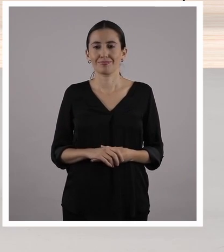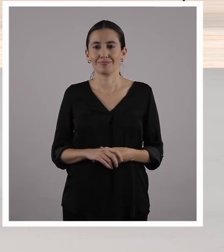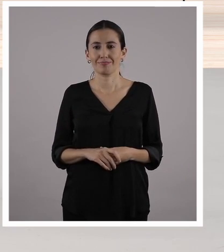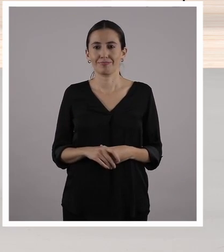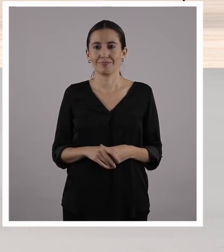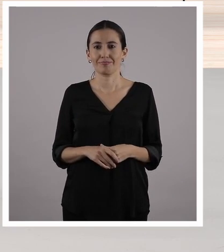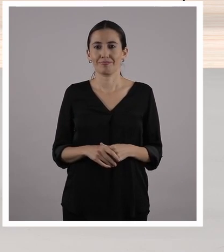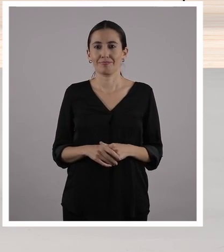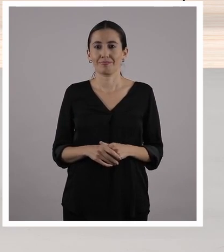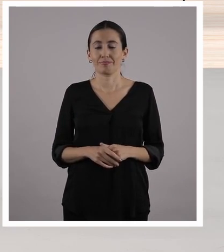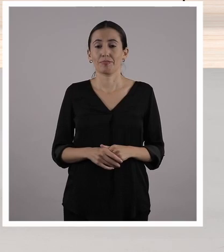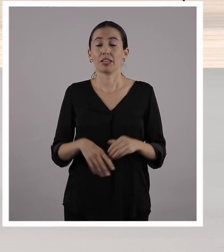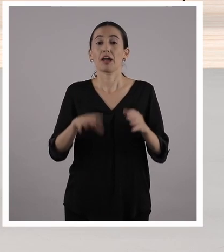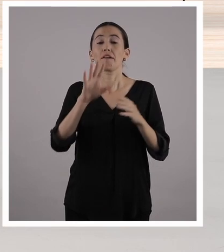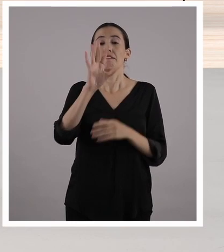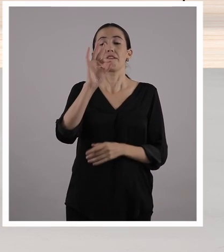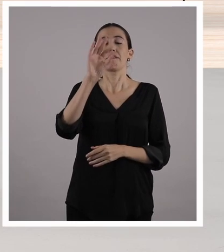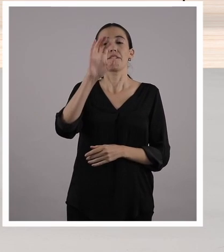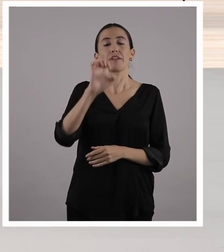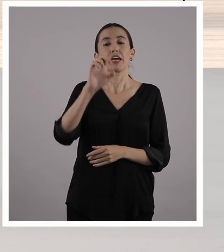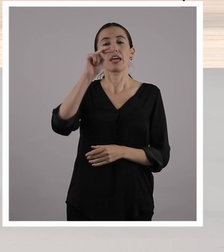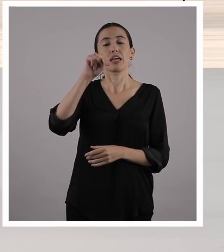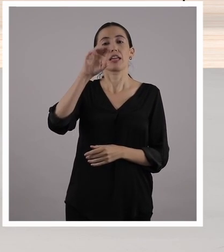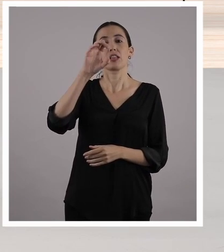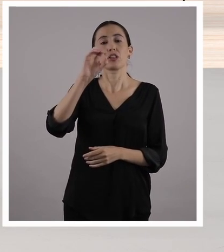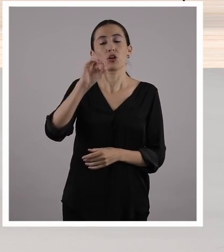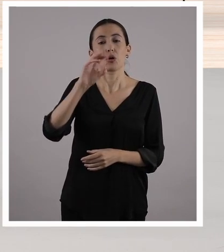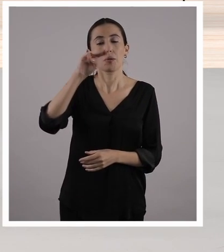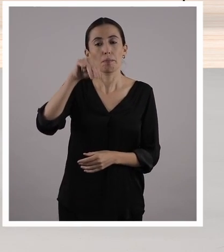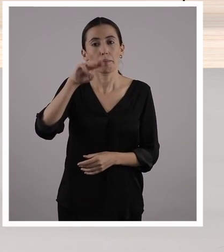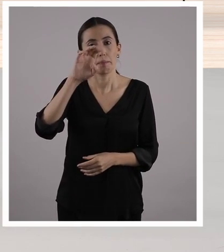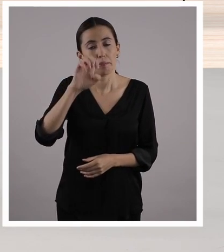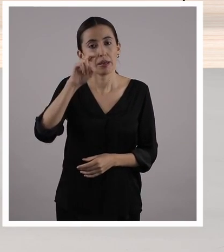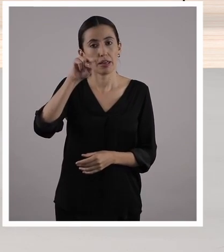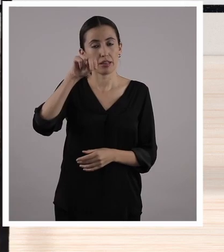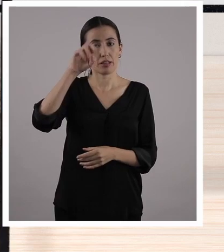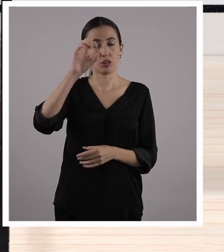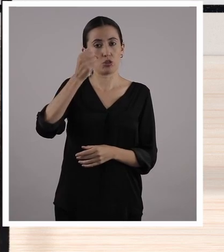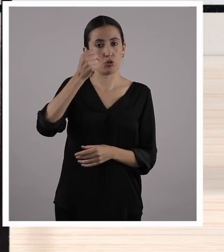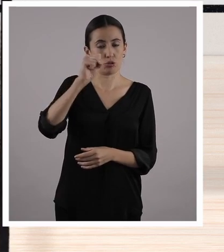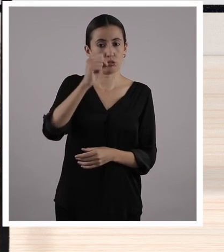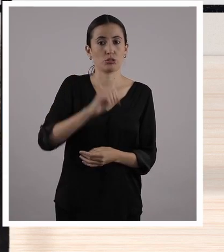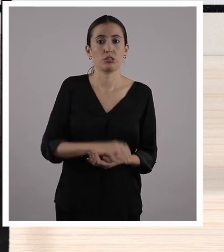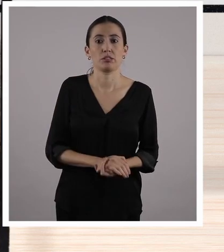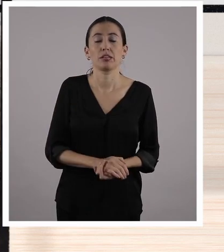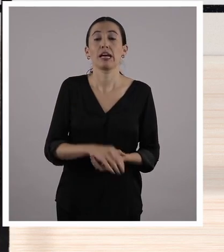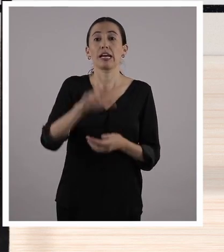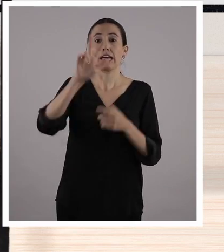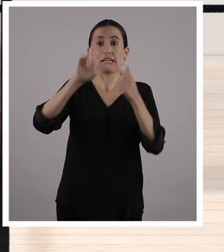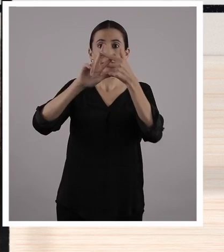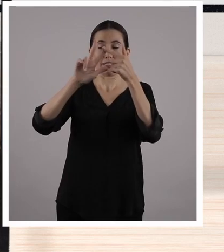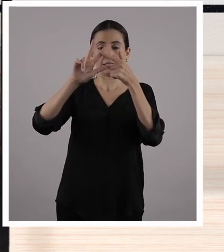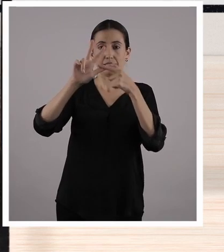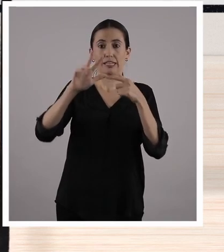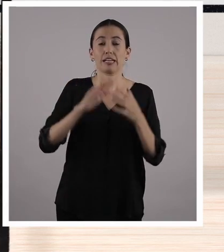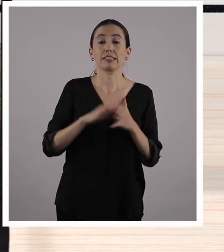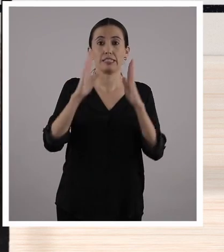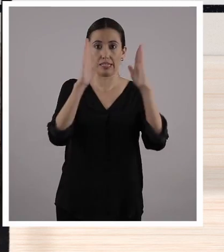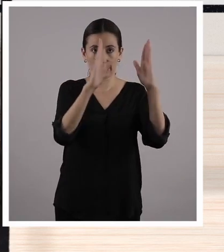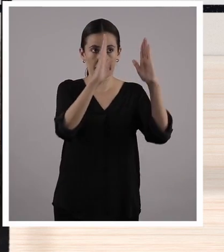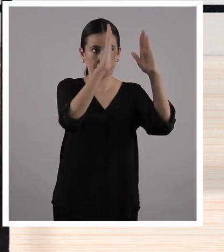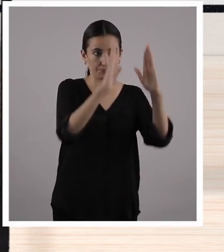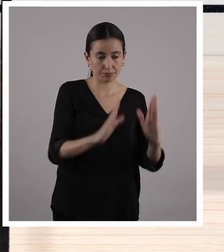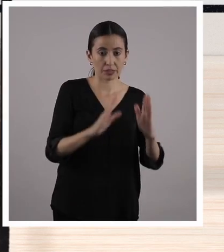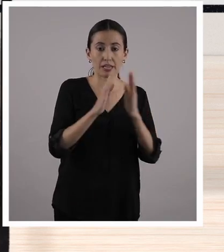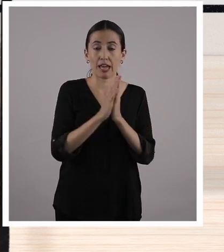Fenómenos. Muy bien, tenemos entonces las tres características de los